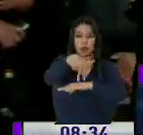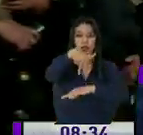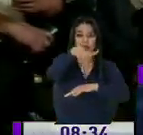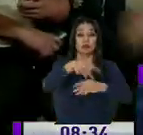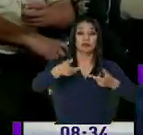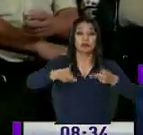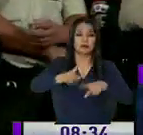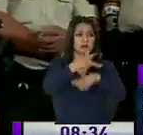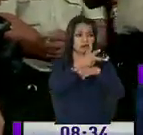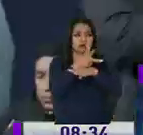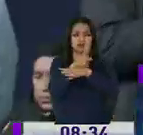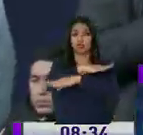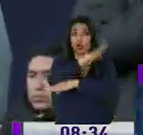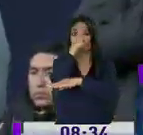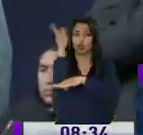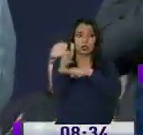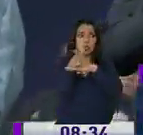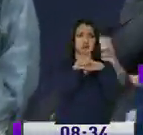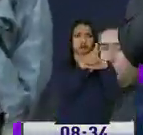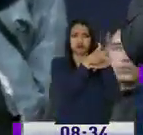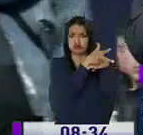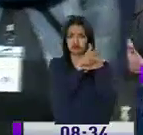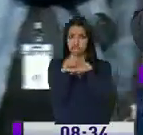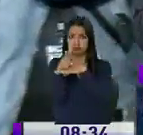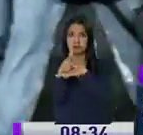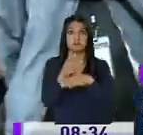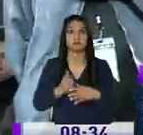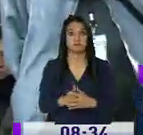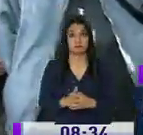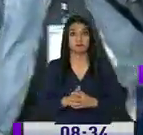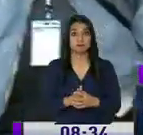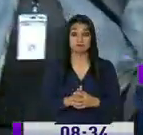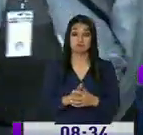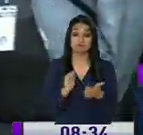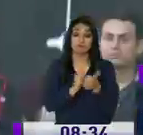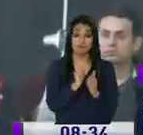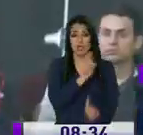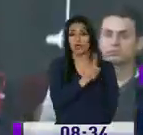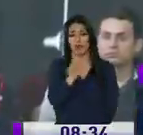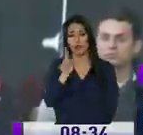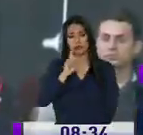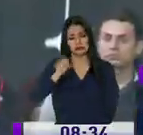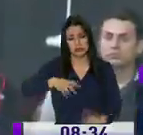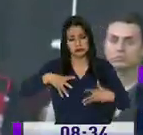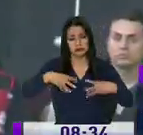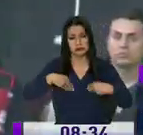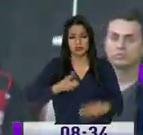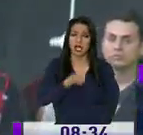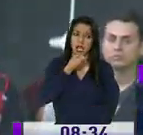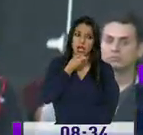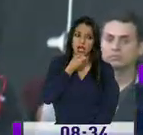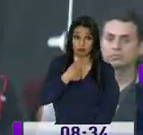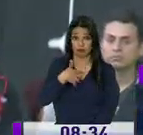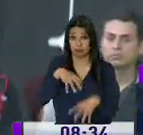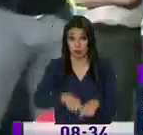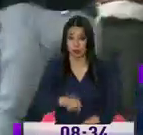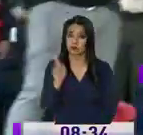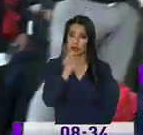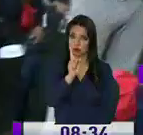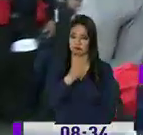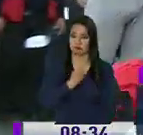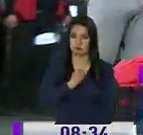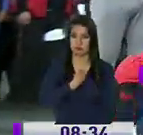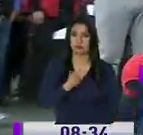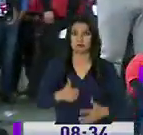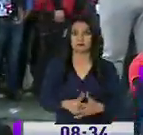ahí ocurría. De igual manera se nos pidió que subamos al escenario y descartemos que estábamos secuestrados. Y